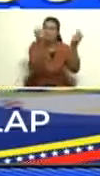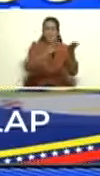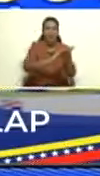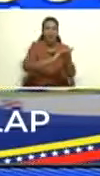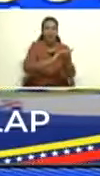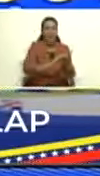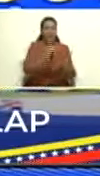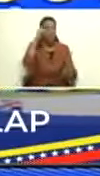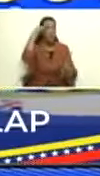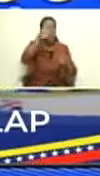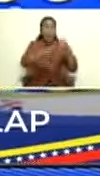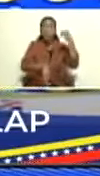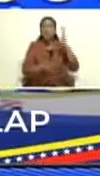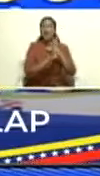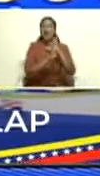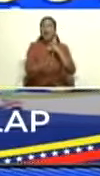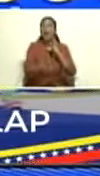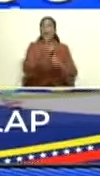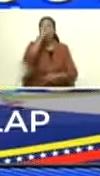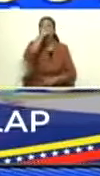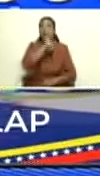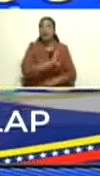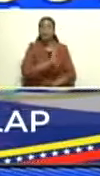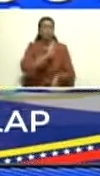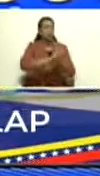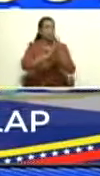Que era la última cola.